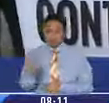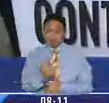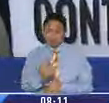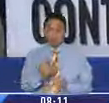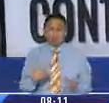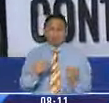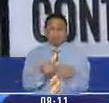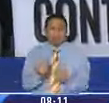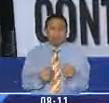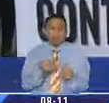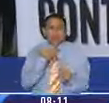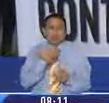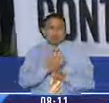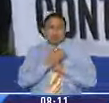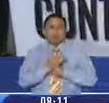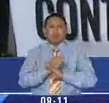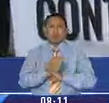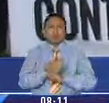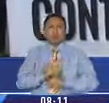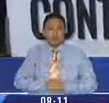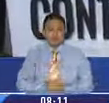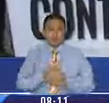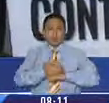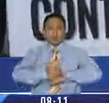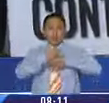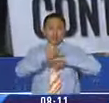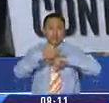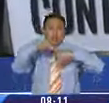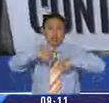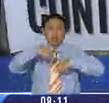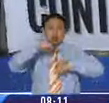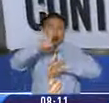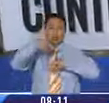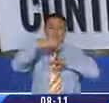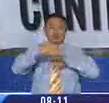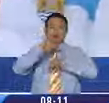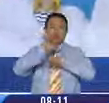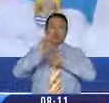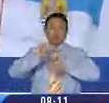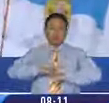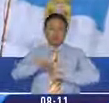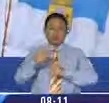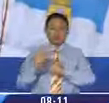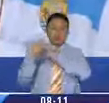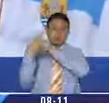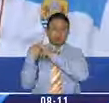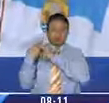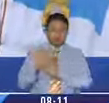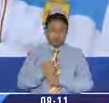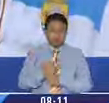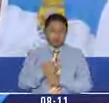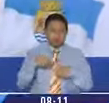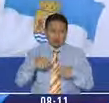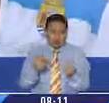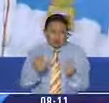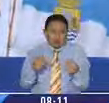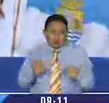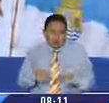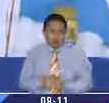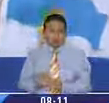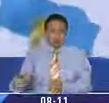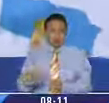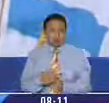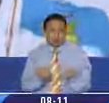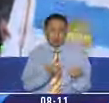más hacer, qué más tiene que pasar para que las autoridades locales y nacionales, que tienen la competencia de seguridad, como un trabajo